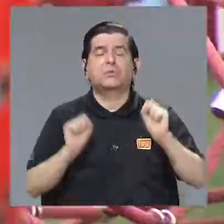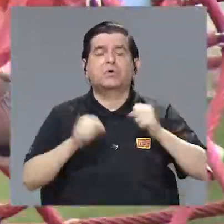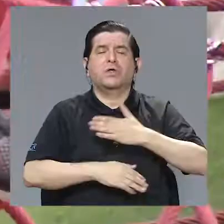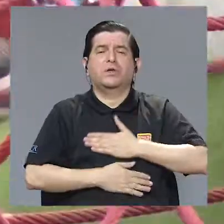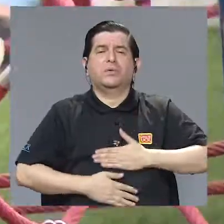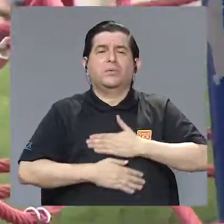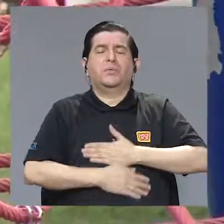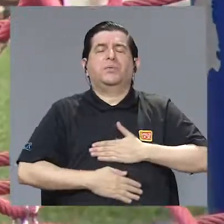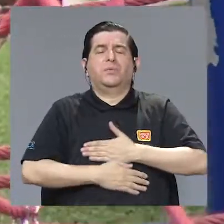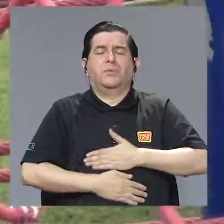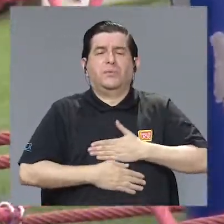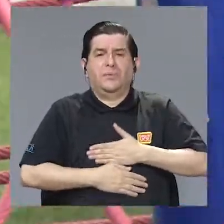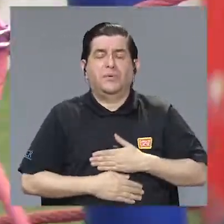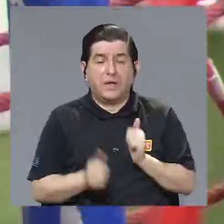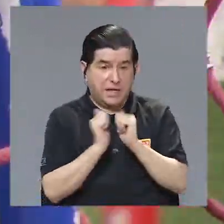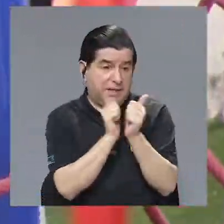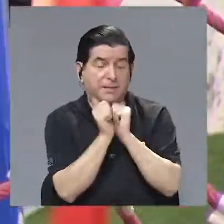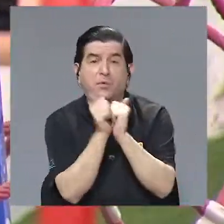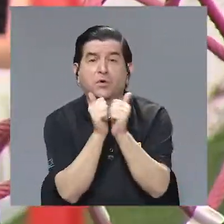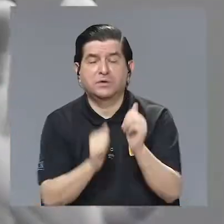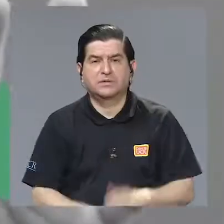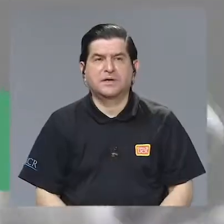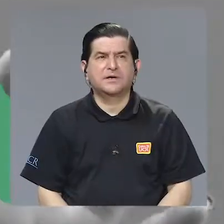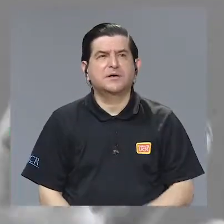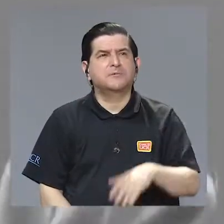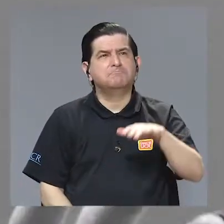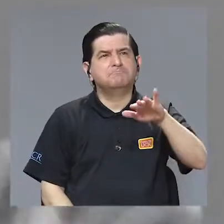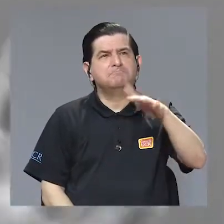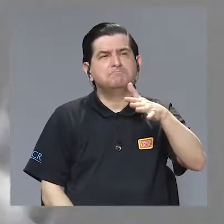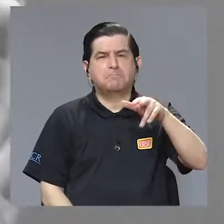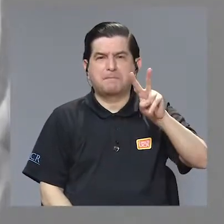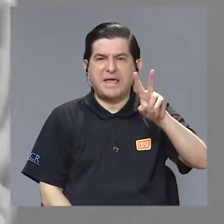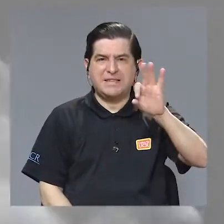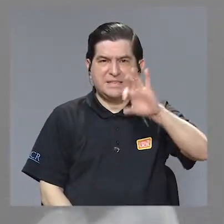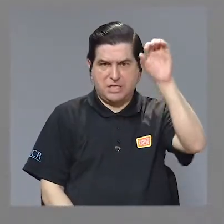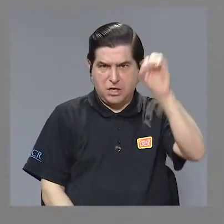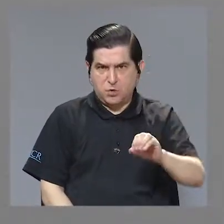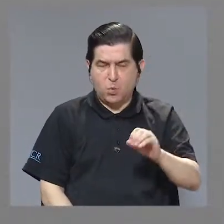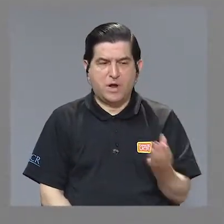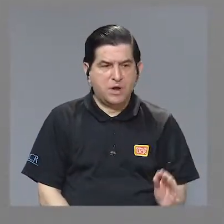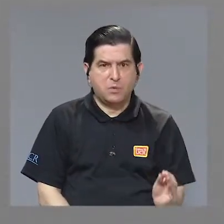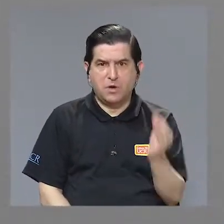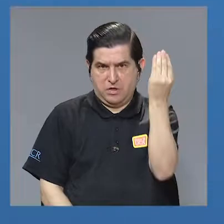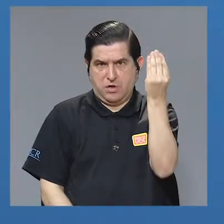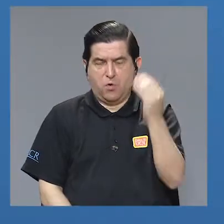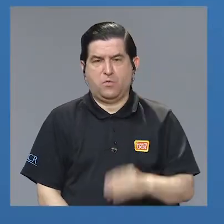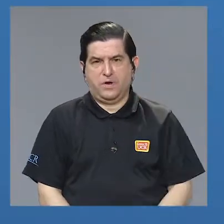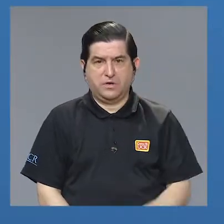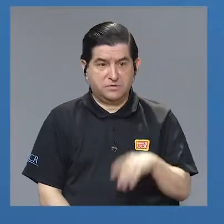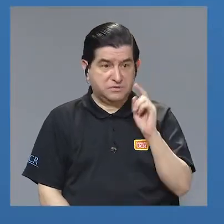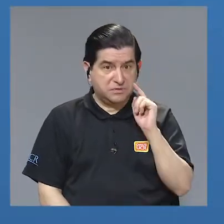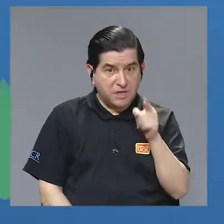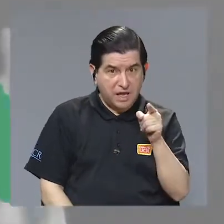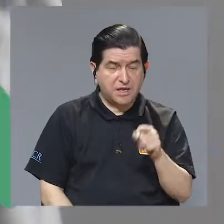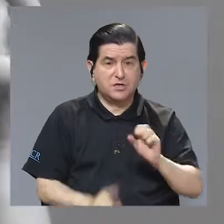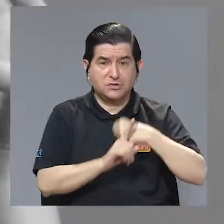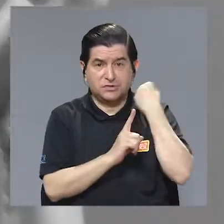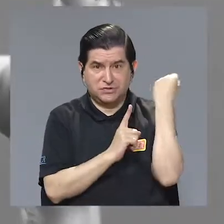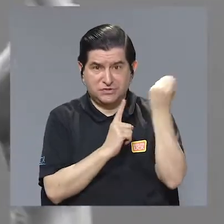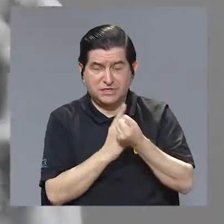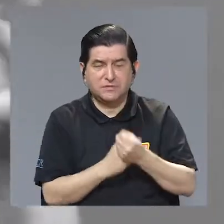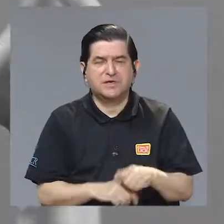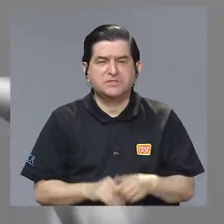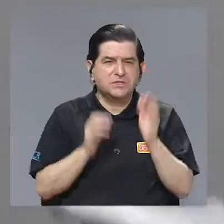el esparcimiento, para el ocio y para el deporte. Aproximadamente un 29% de los jóvenes pasaron de estar en